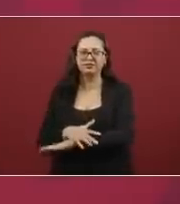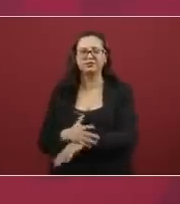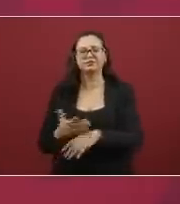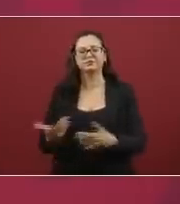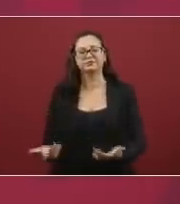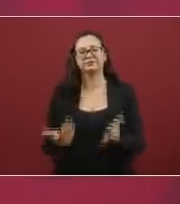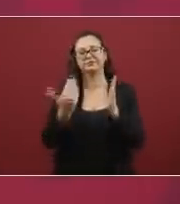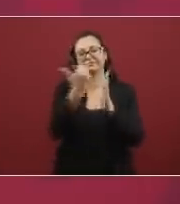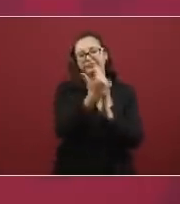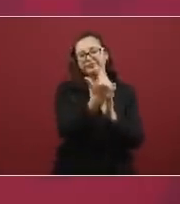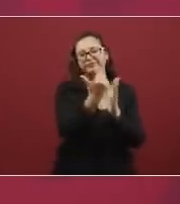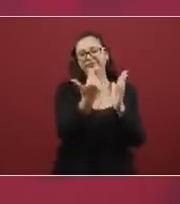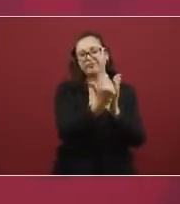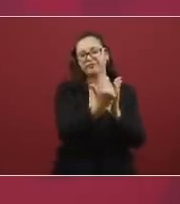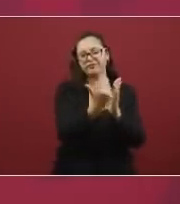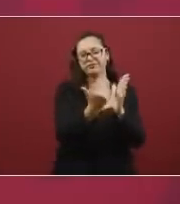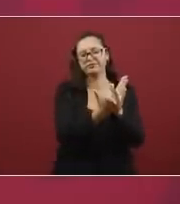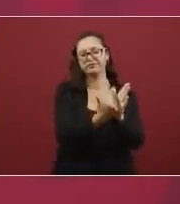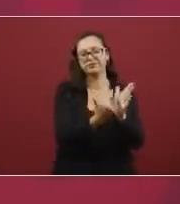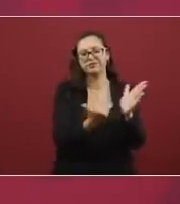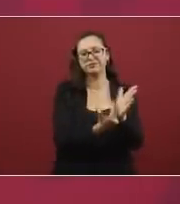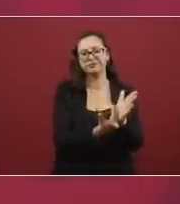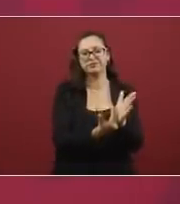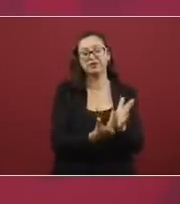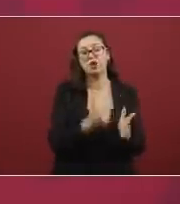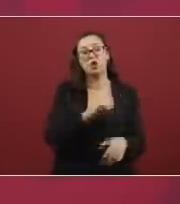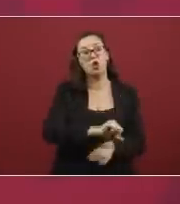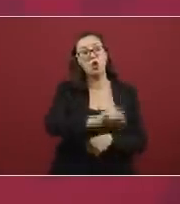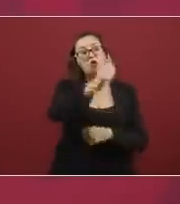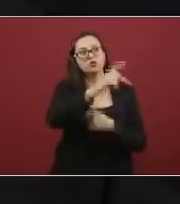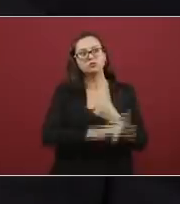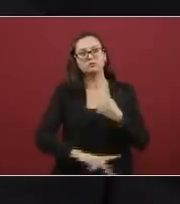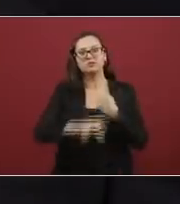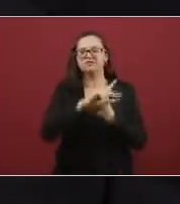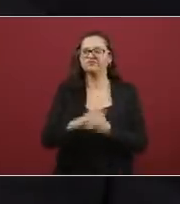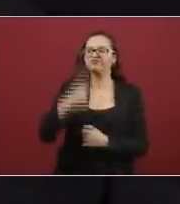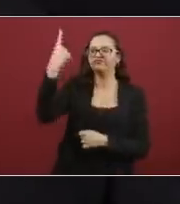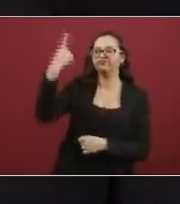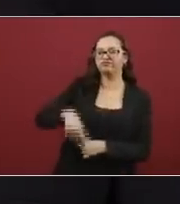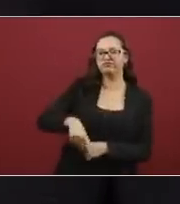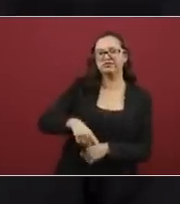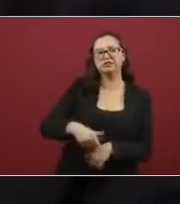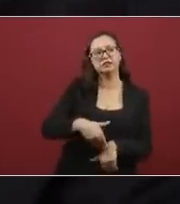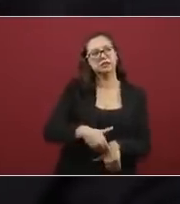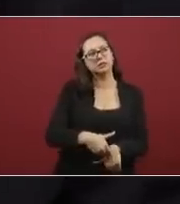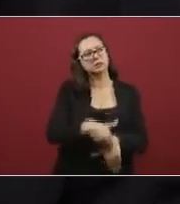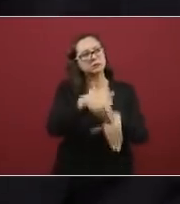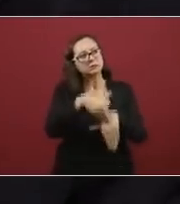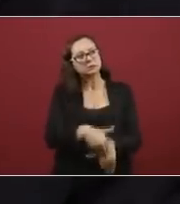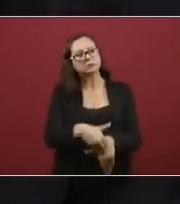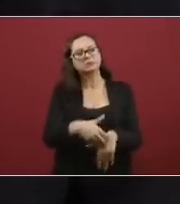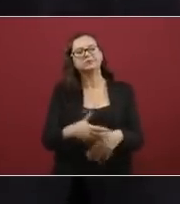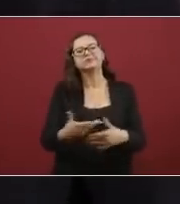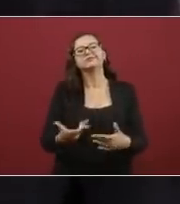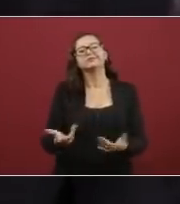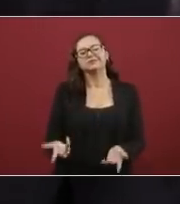una agenda impuesta desde el extranjero para que gobiernos